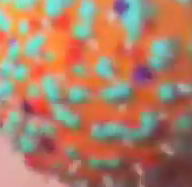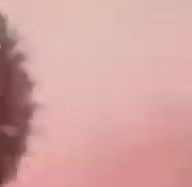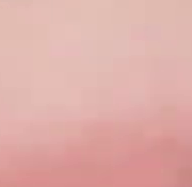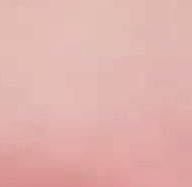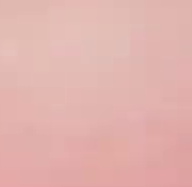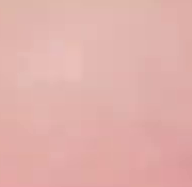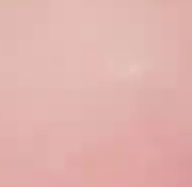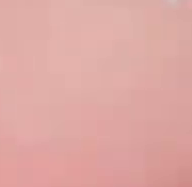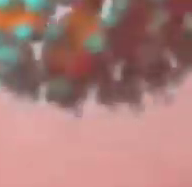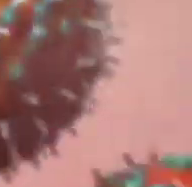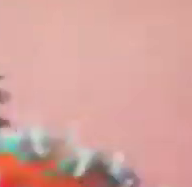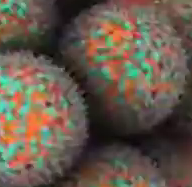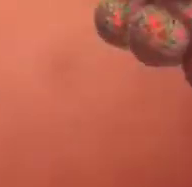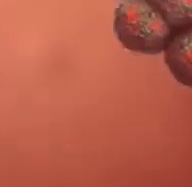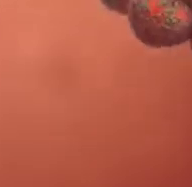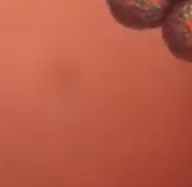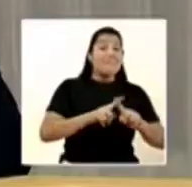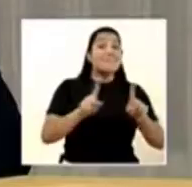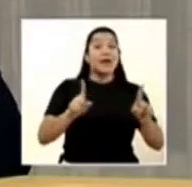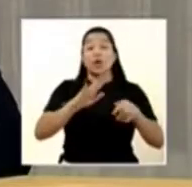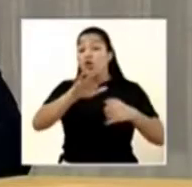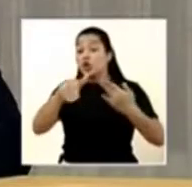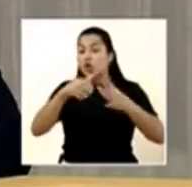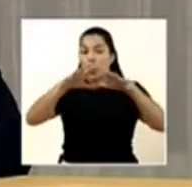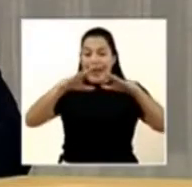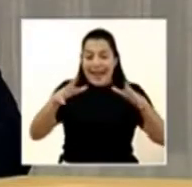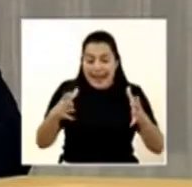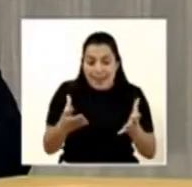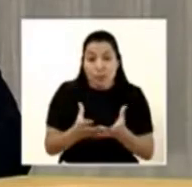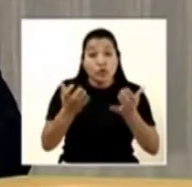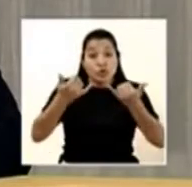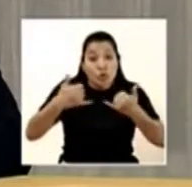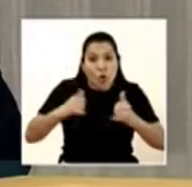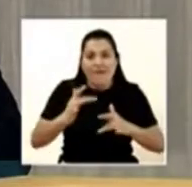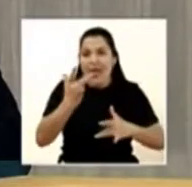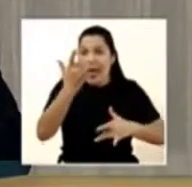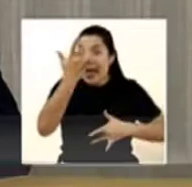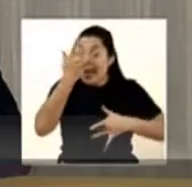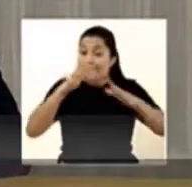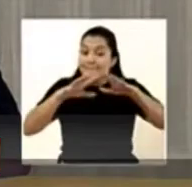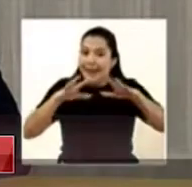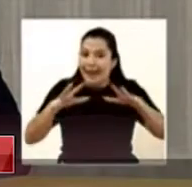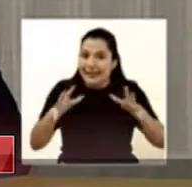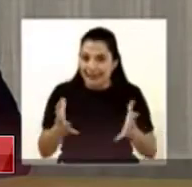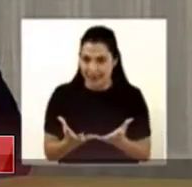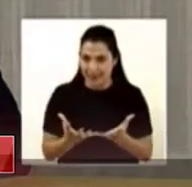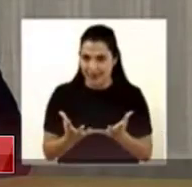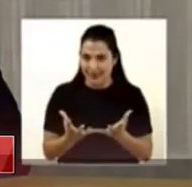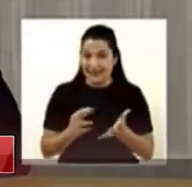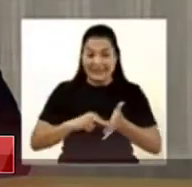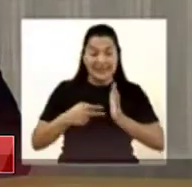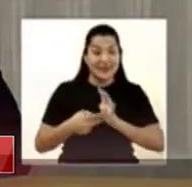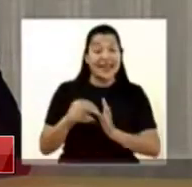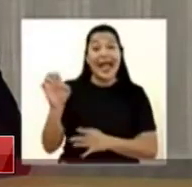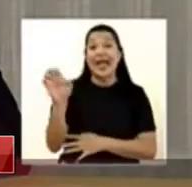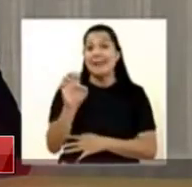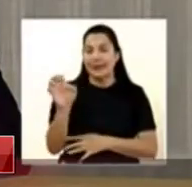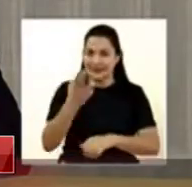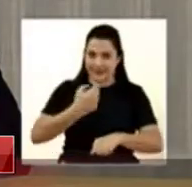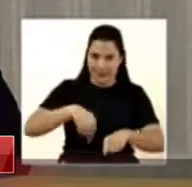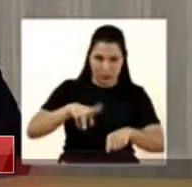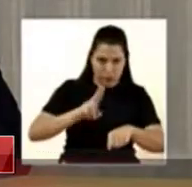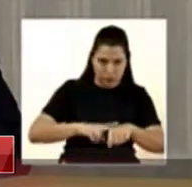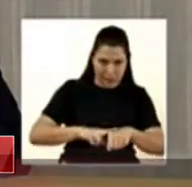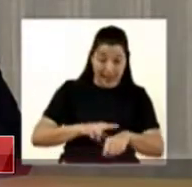complicado, estamos en pandemia, estamos en una emergencia nacional. Y esto